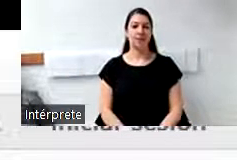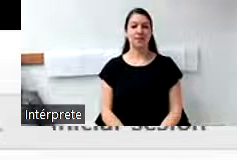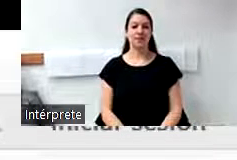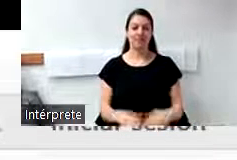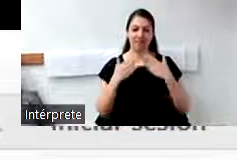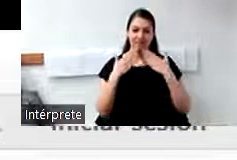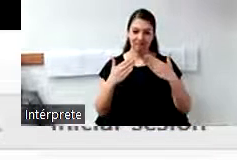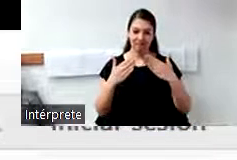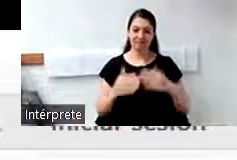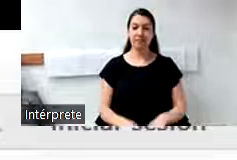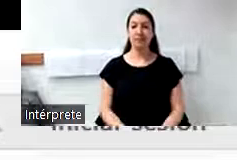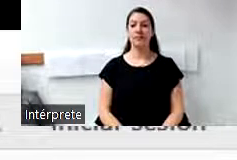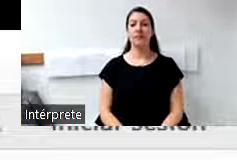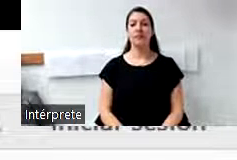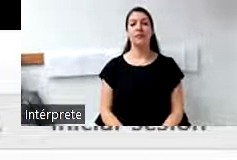Gracias.